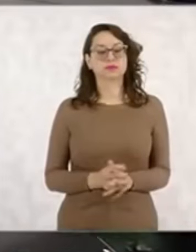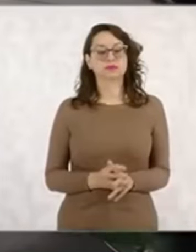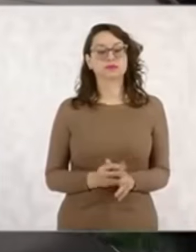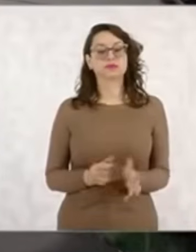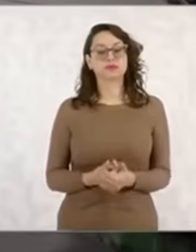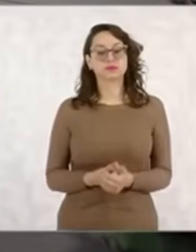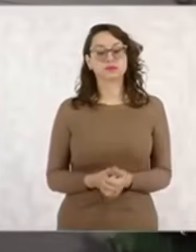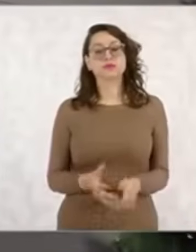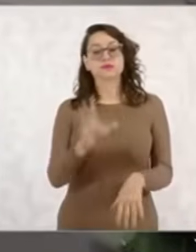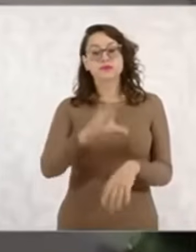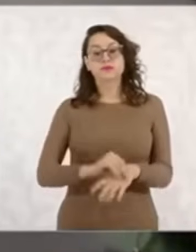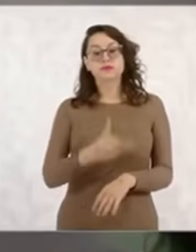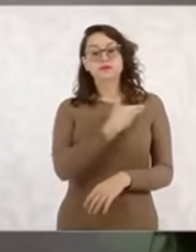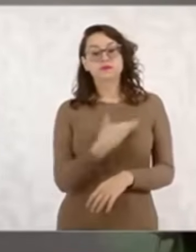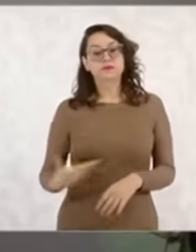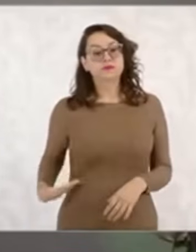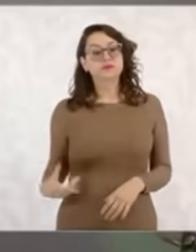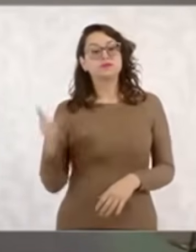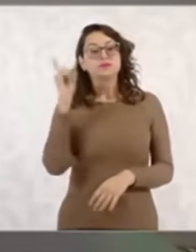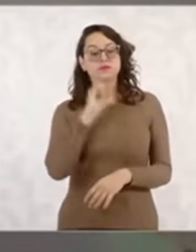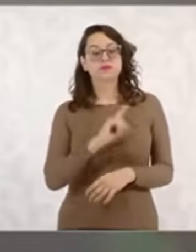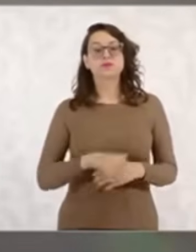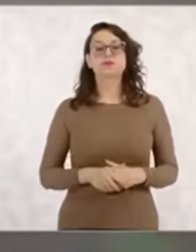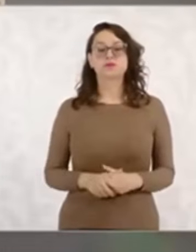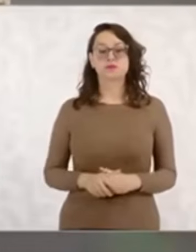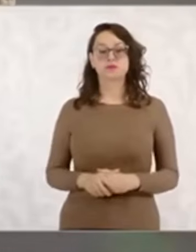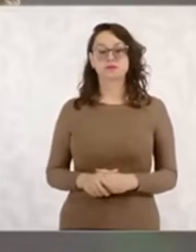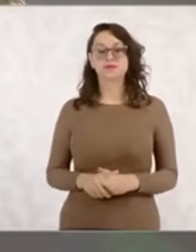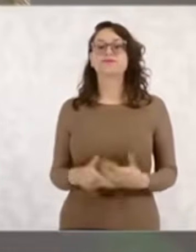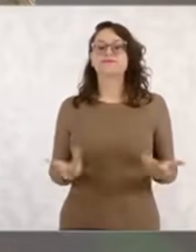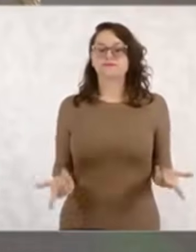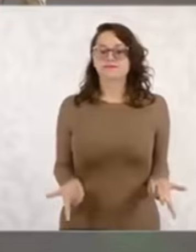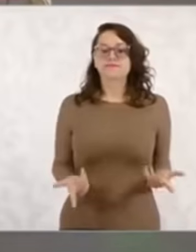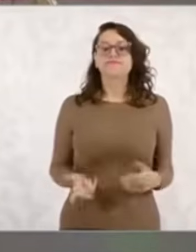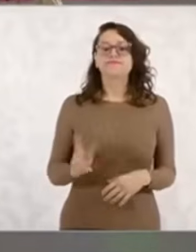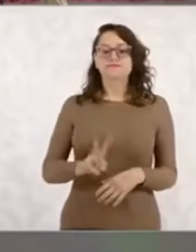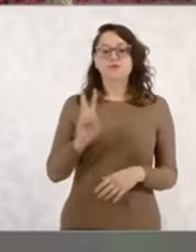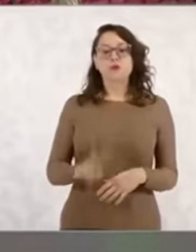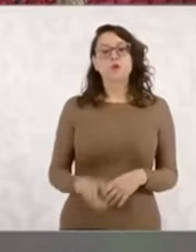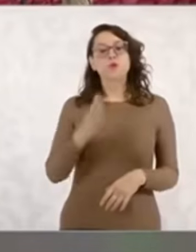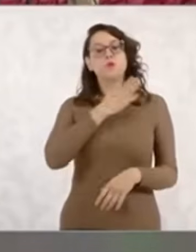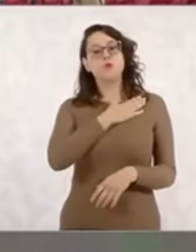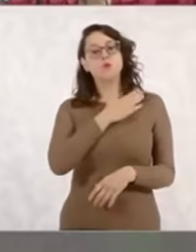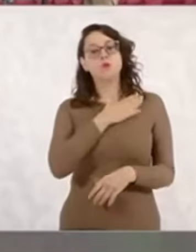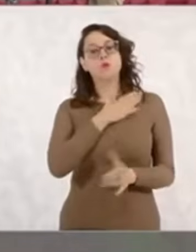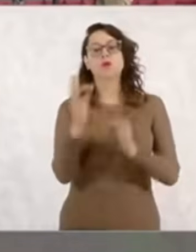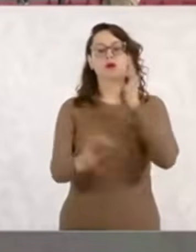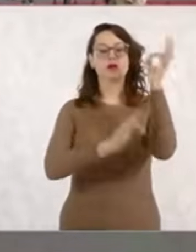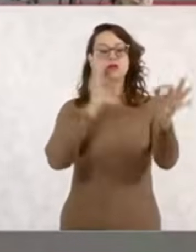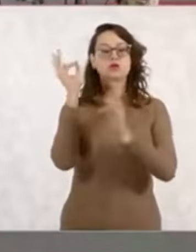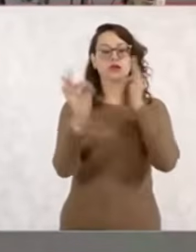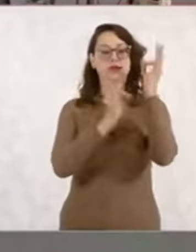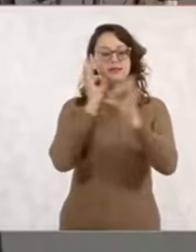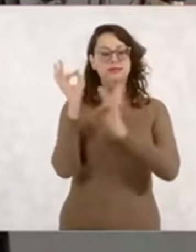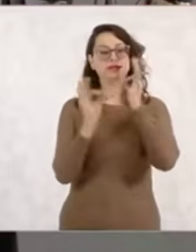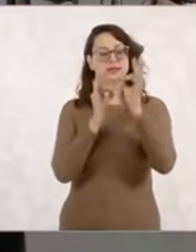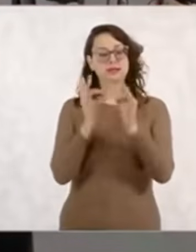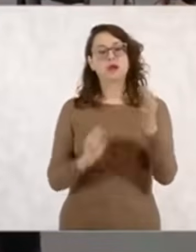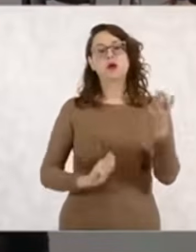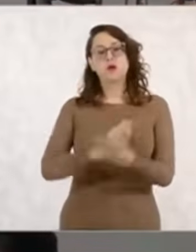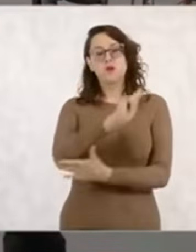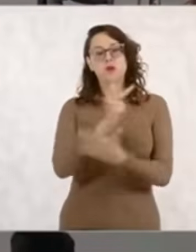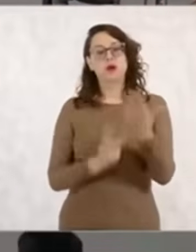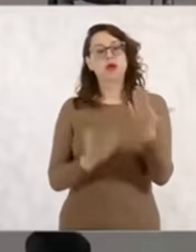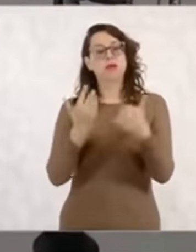Con su permiso, Presidenta, efectivamente, pues con las buenas noticias del importante avance que tiene el programa